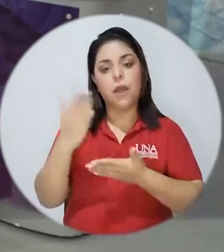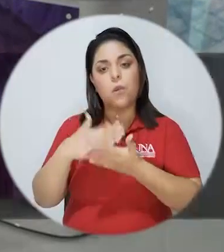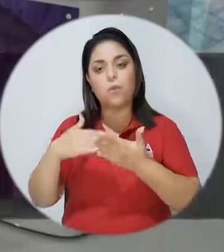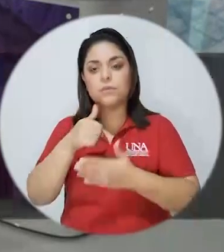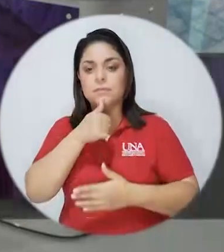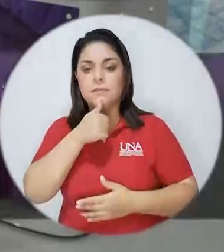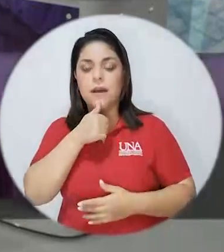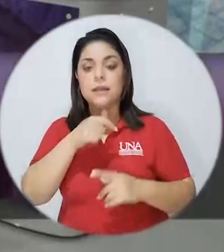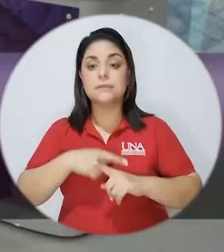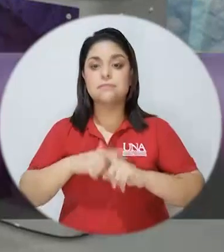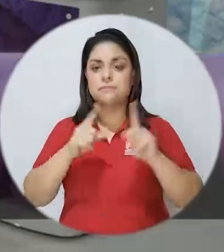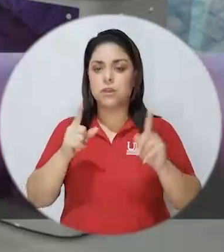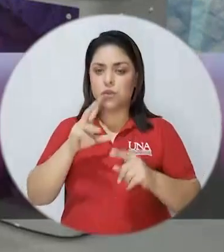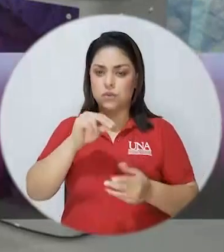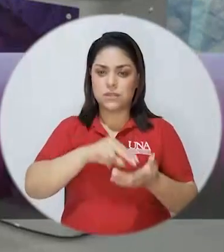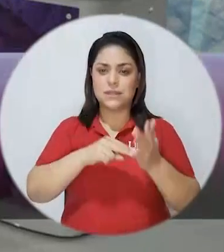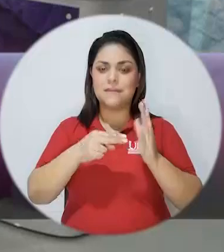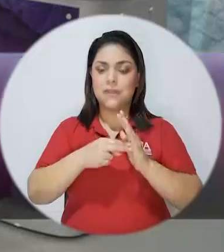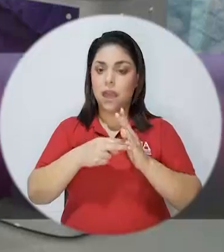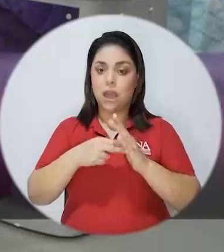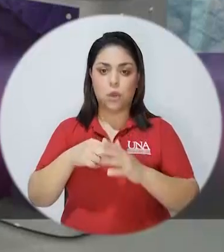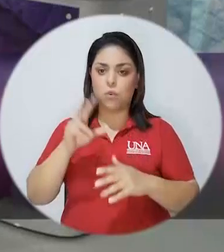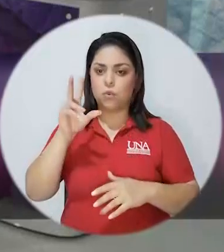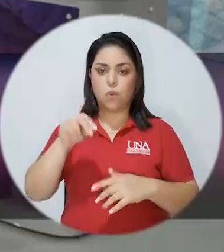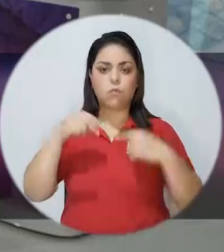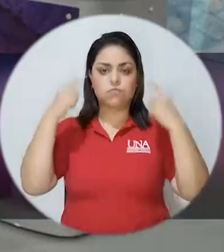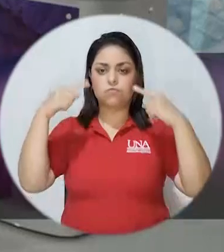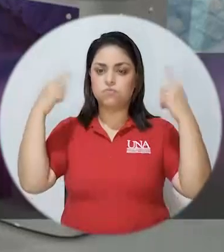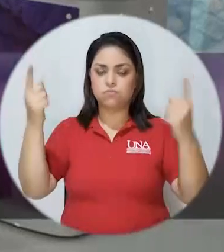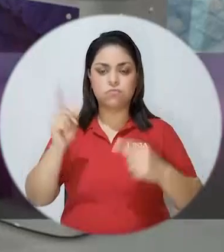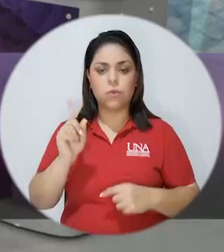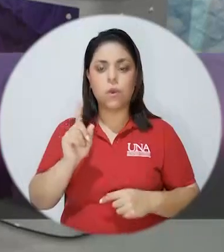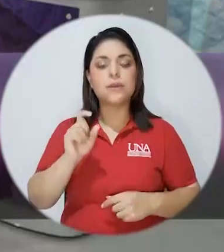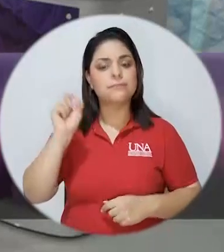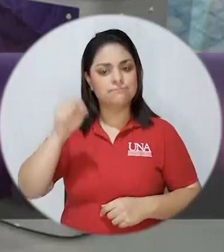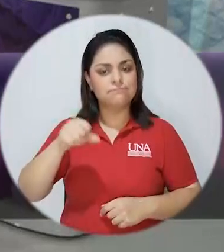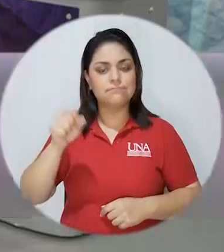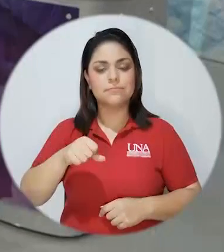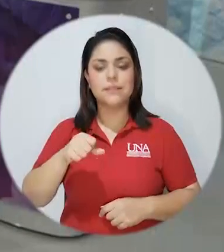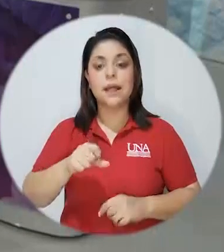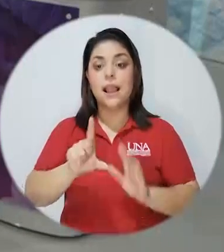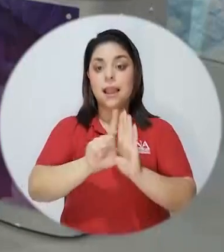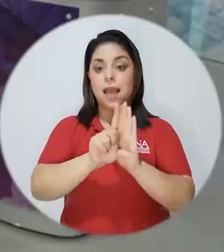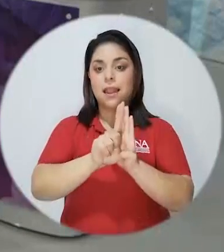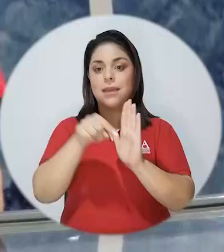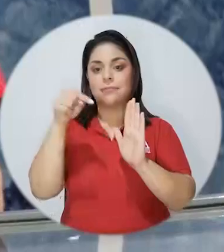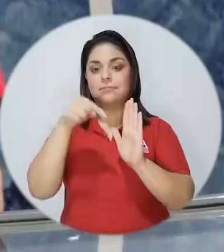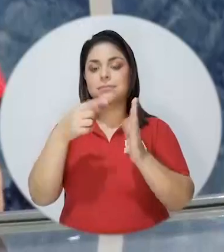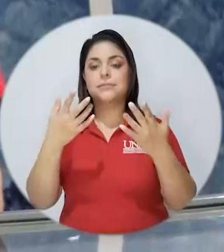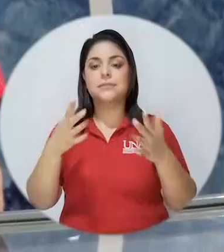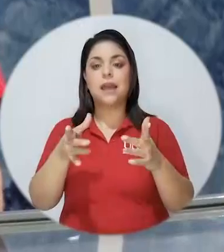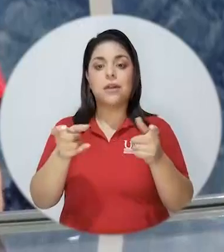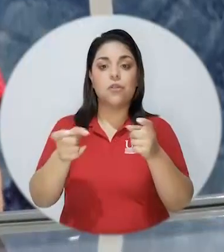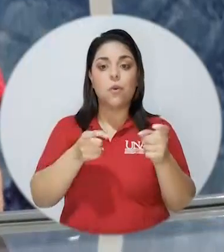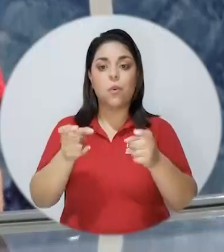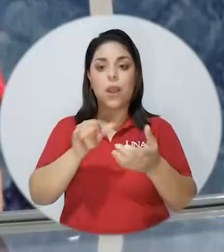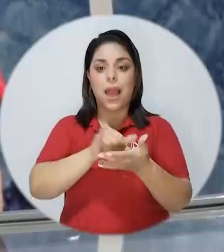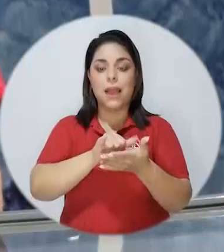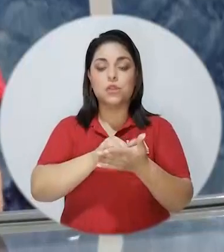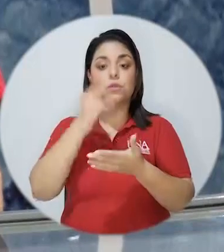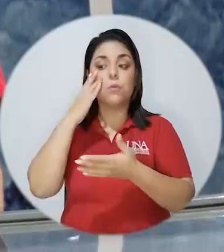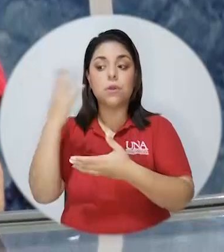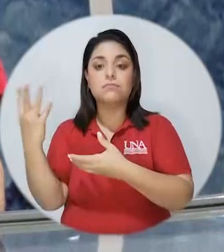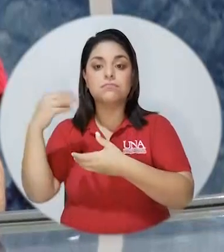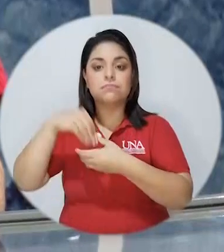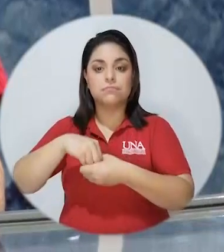no fuera exitosa. La ley viene como a regular esto, viene a darle más importancia porque inclusive incorpora el sector